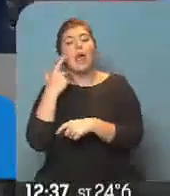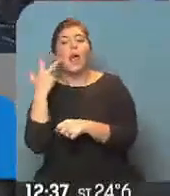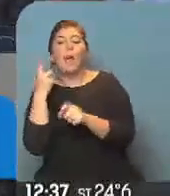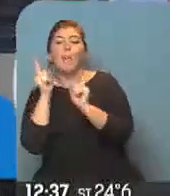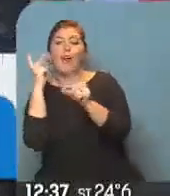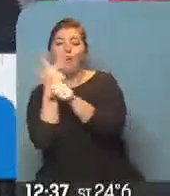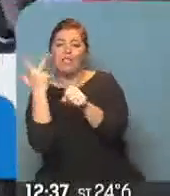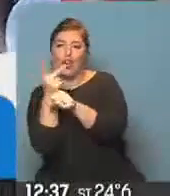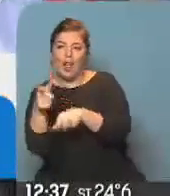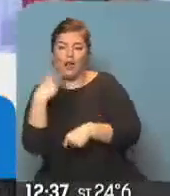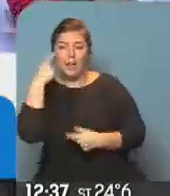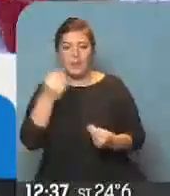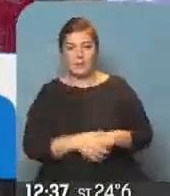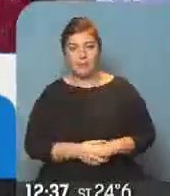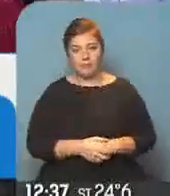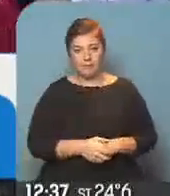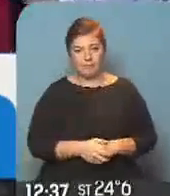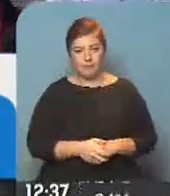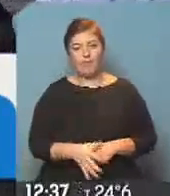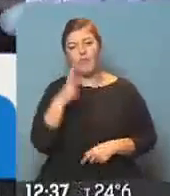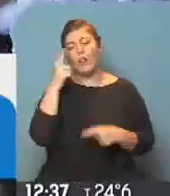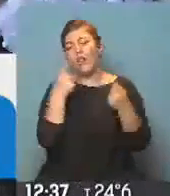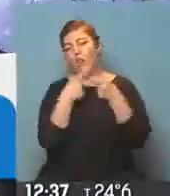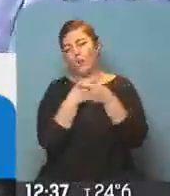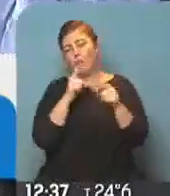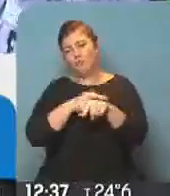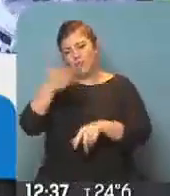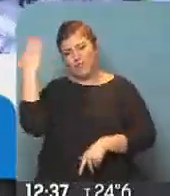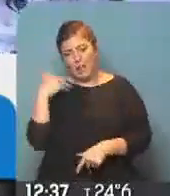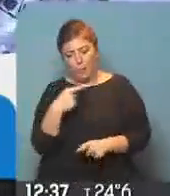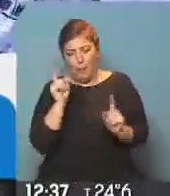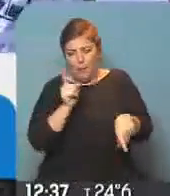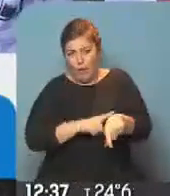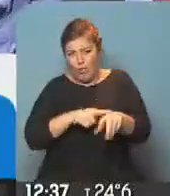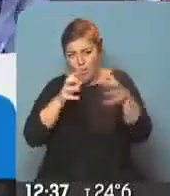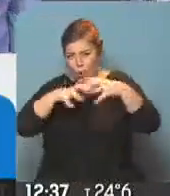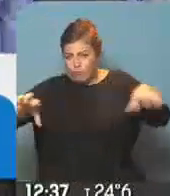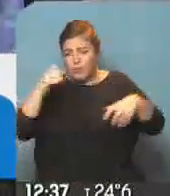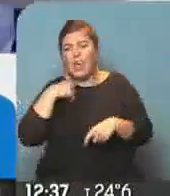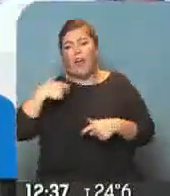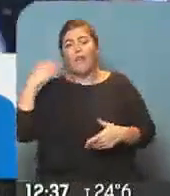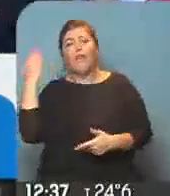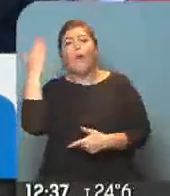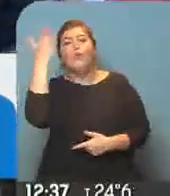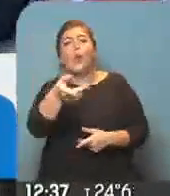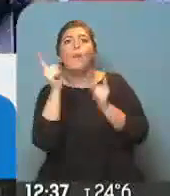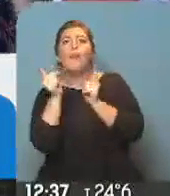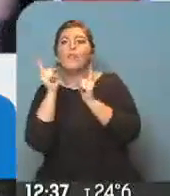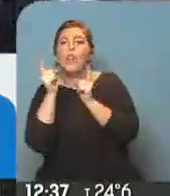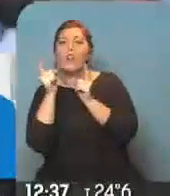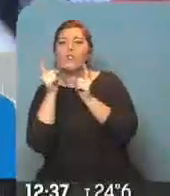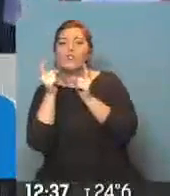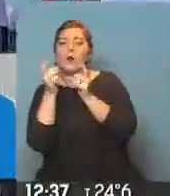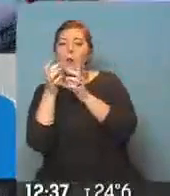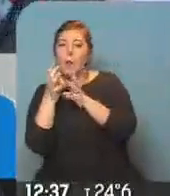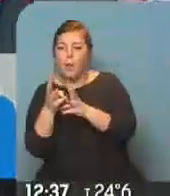ven ustedes acerca de esto? La convivencia es algo que se viene discutiendo hace tiempo y la convivencia plantea que a largo plazo los profesorados se van a ir vaciando